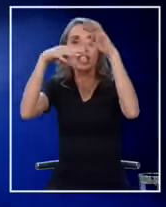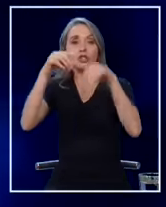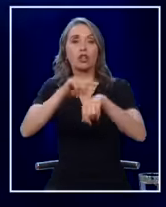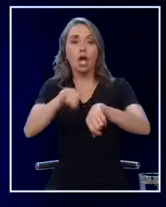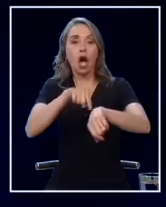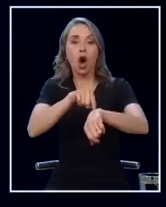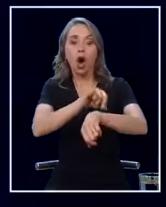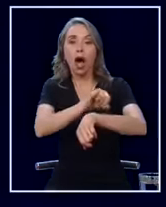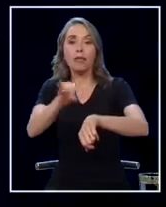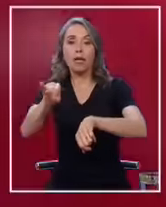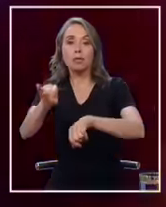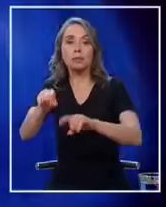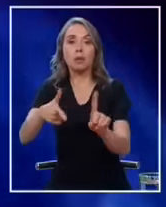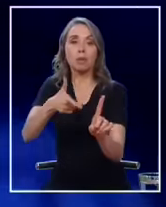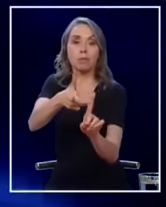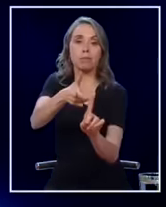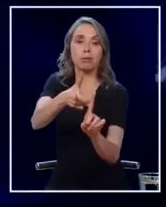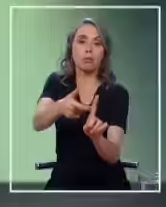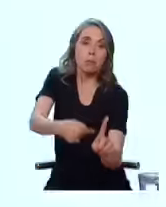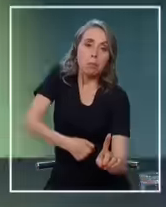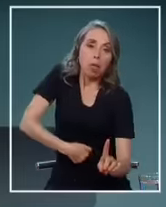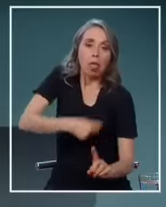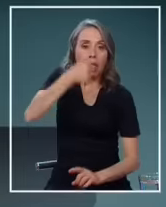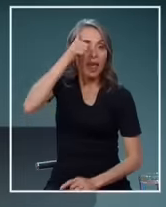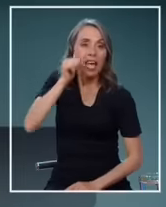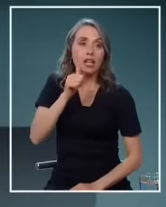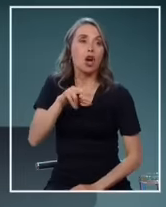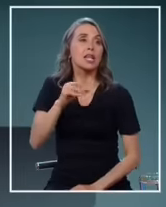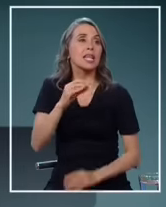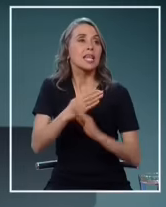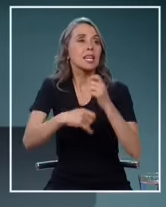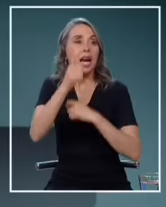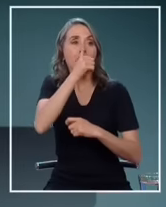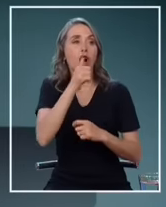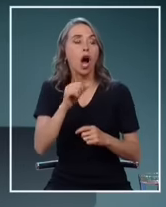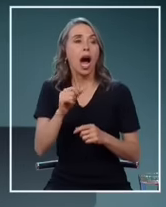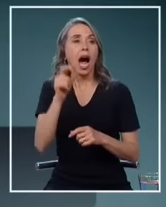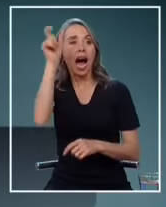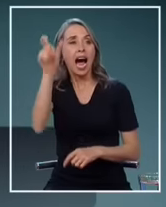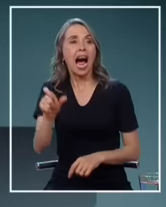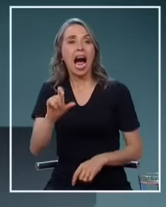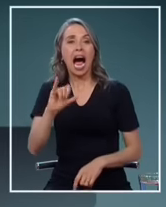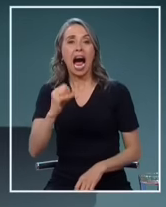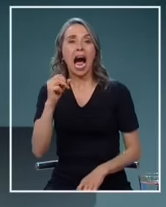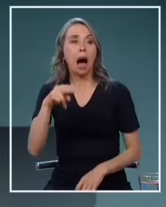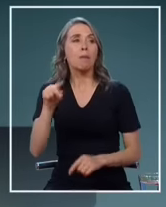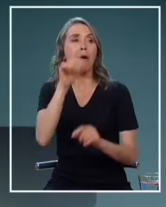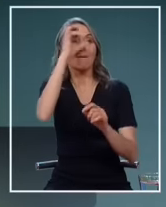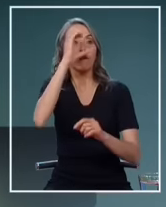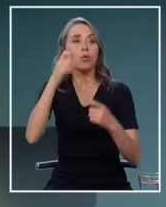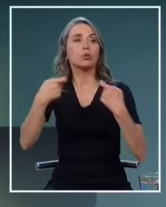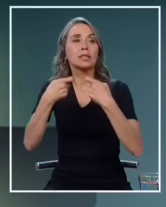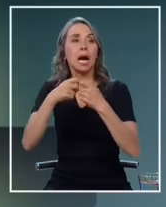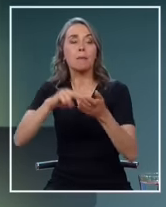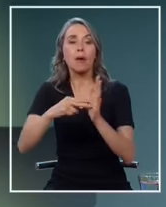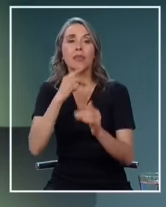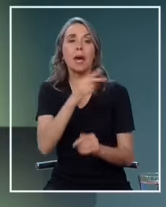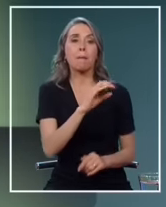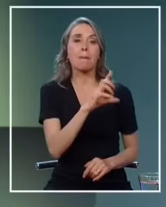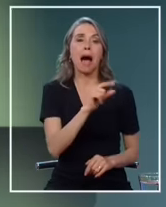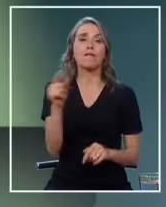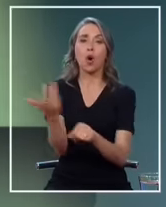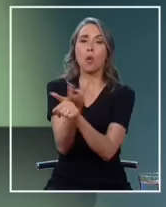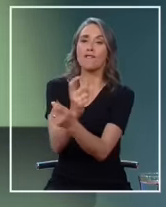horas posteriores al baleo de un narco. El jamón y el oso andaban puro buscando problemas, weón. Le dije yo al Pablo, hermano, estos weón